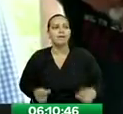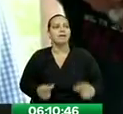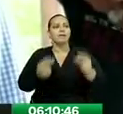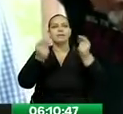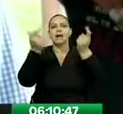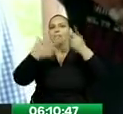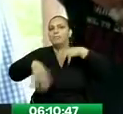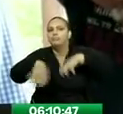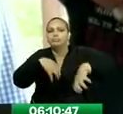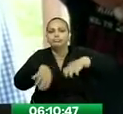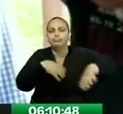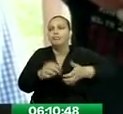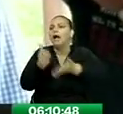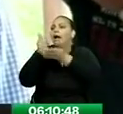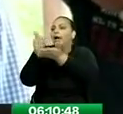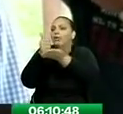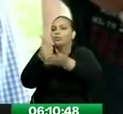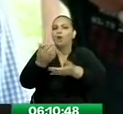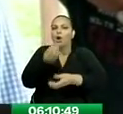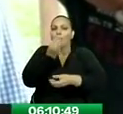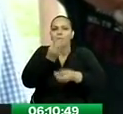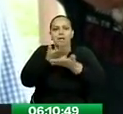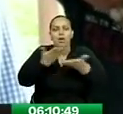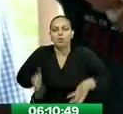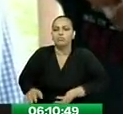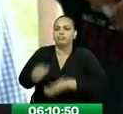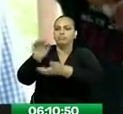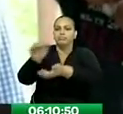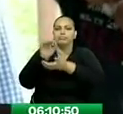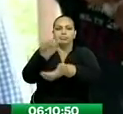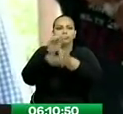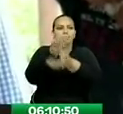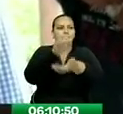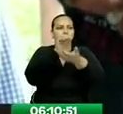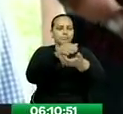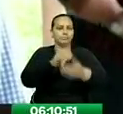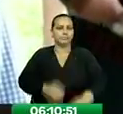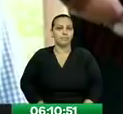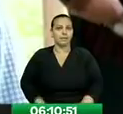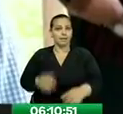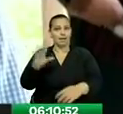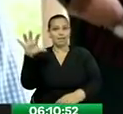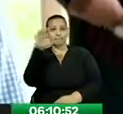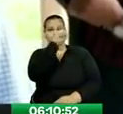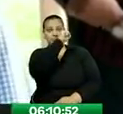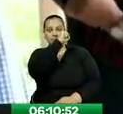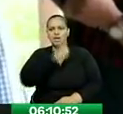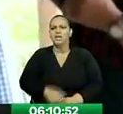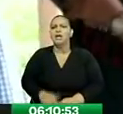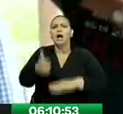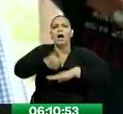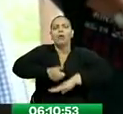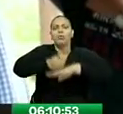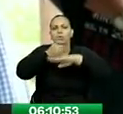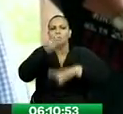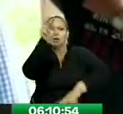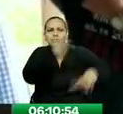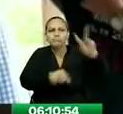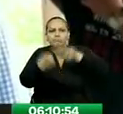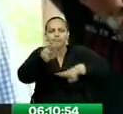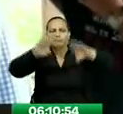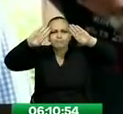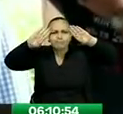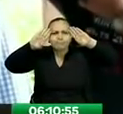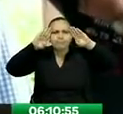que nuestra política pública es una parte fundamental en cualquier punto de la provincia, más en estos que están alejados